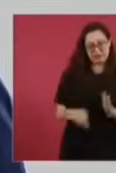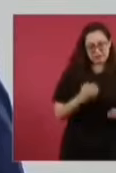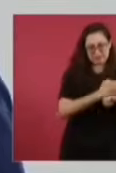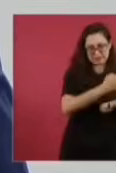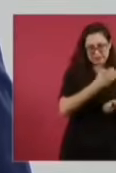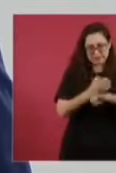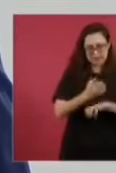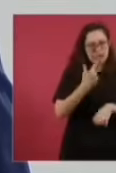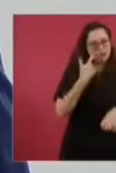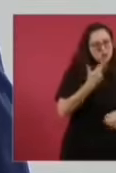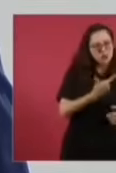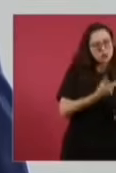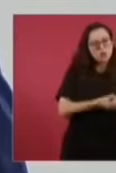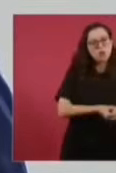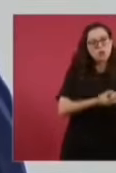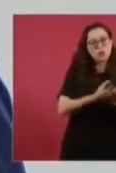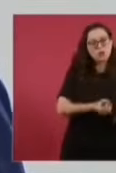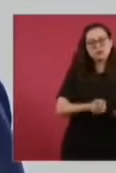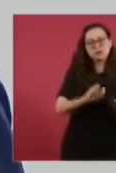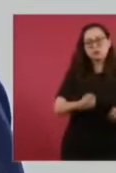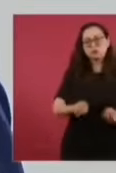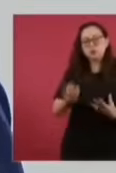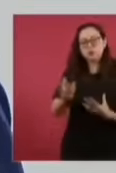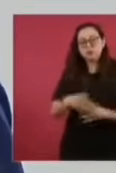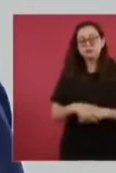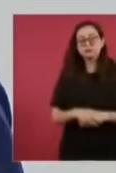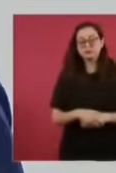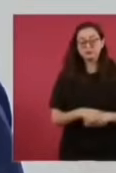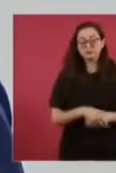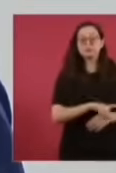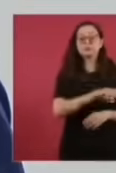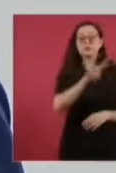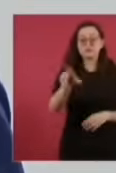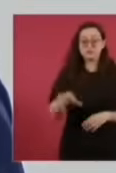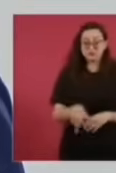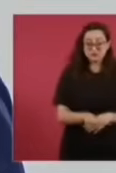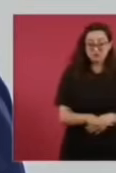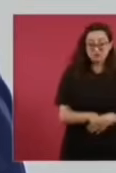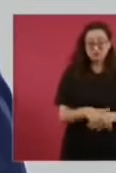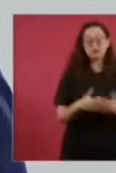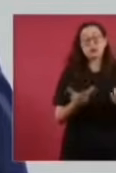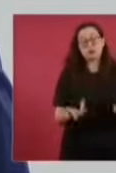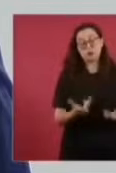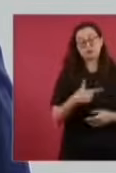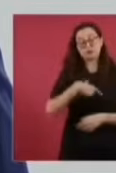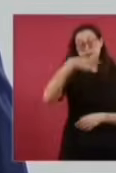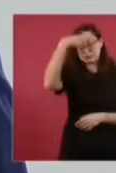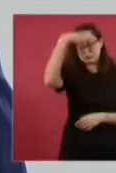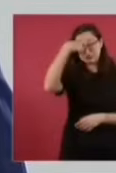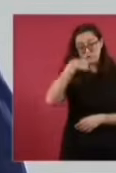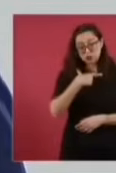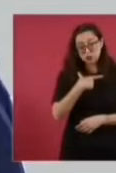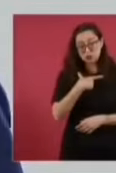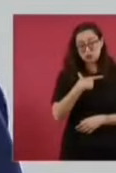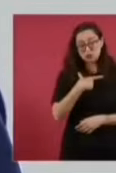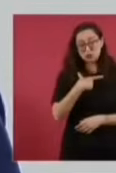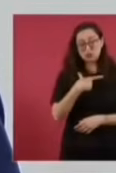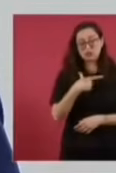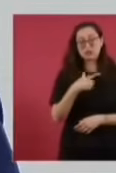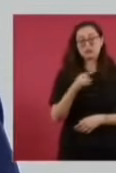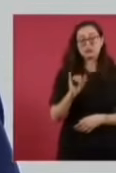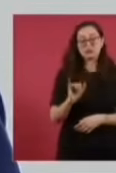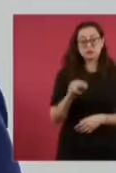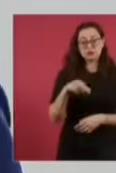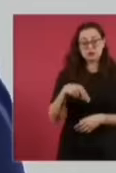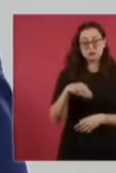informarles a ustedes que ya durante el transcurso de la noche tuvimos el informe por parte del Instituto Nacional